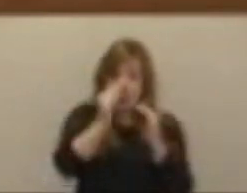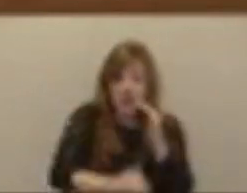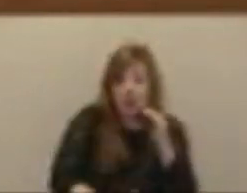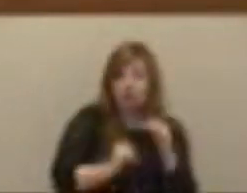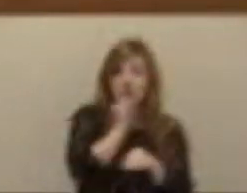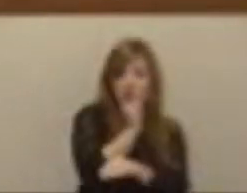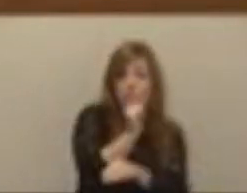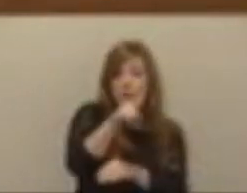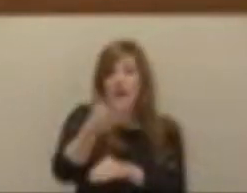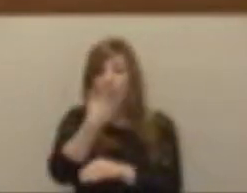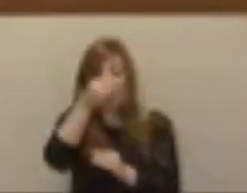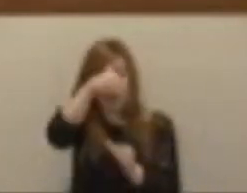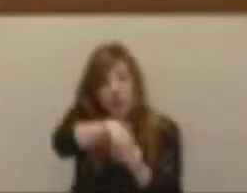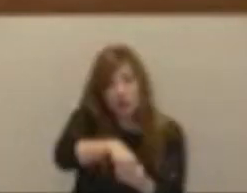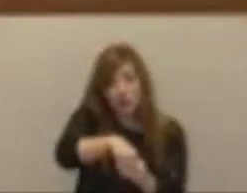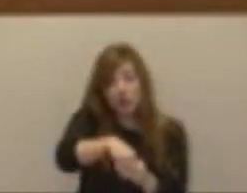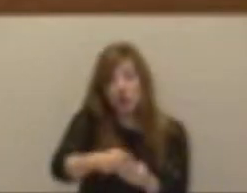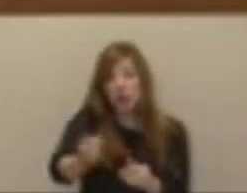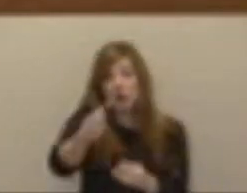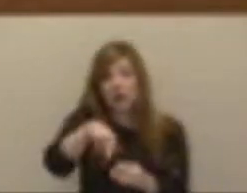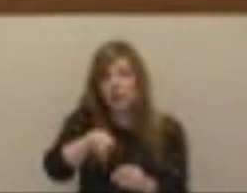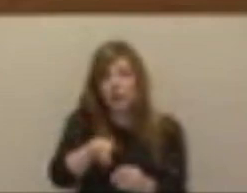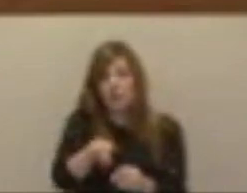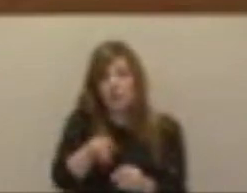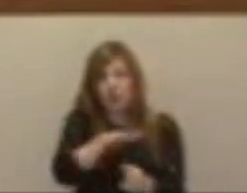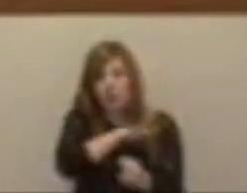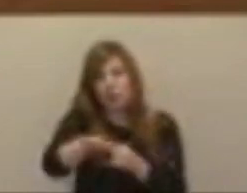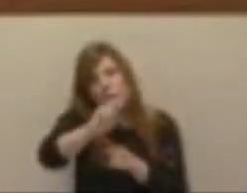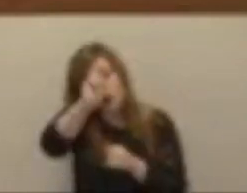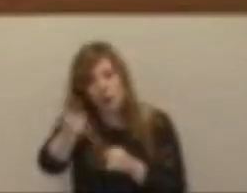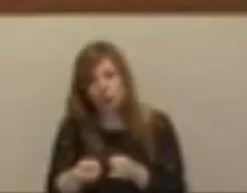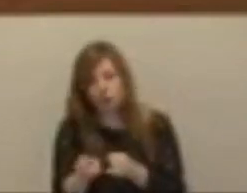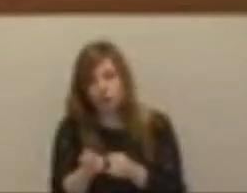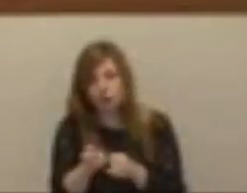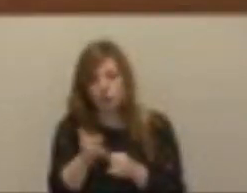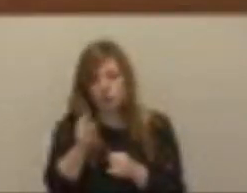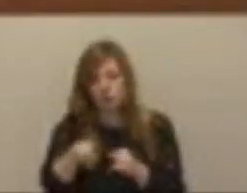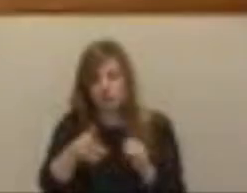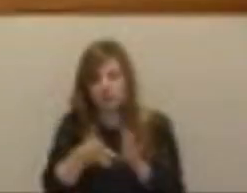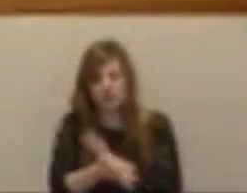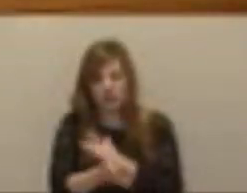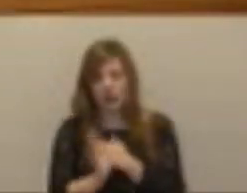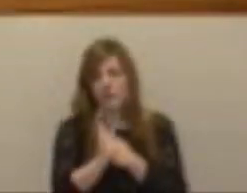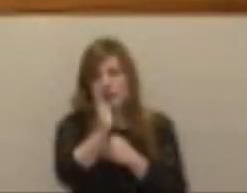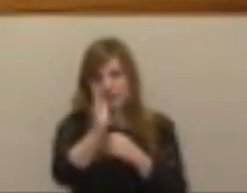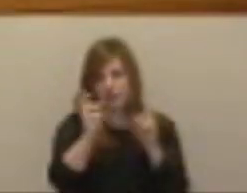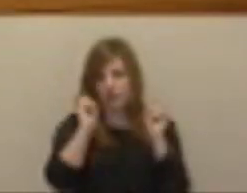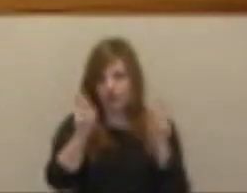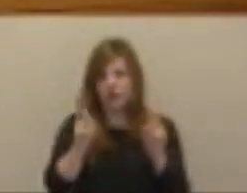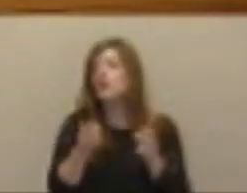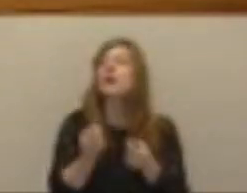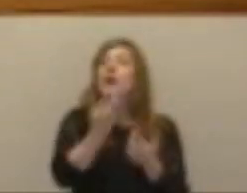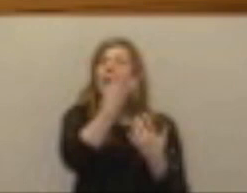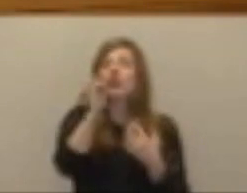colegios, vieron cómo fueron cubiertos y cómo eso propició una degradación de la educación. Más de